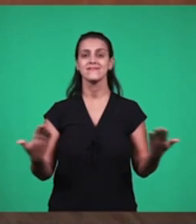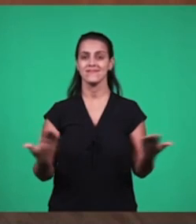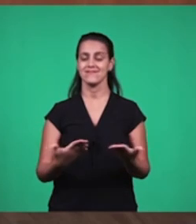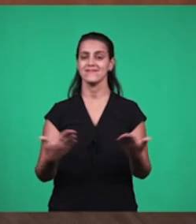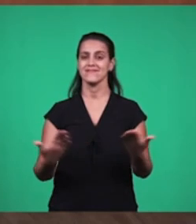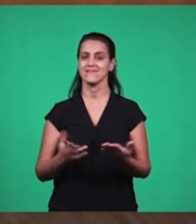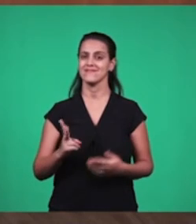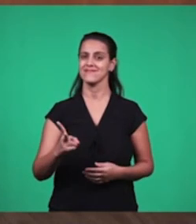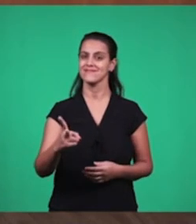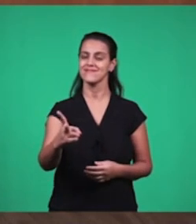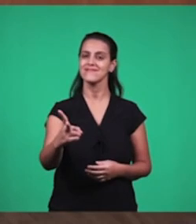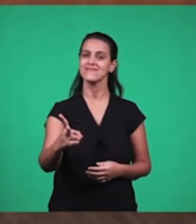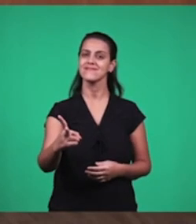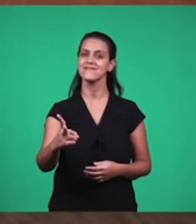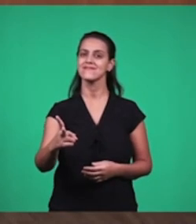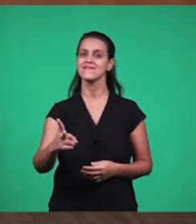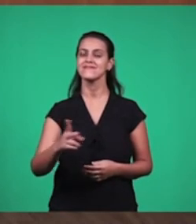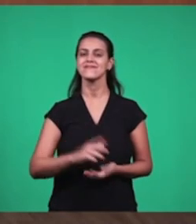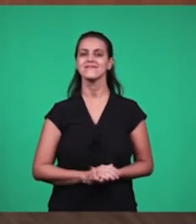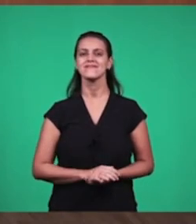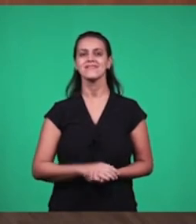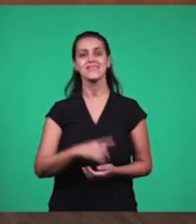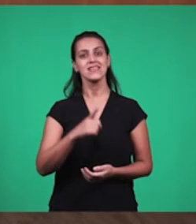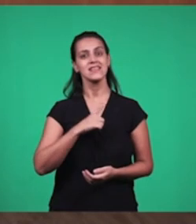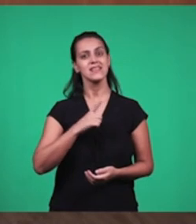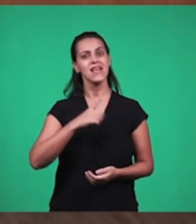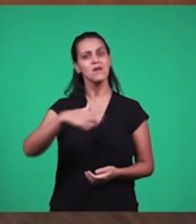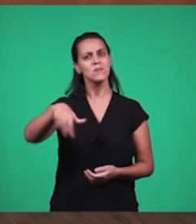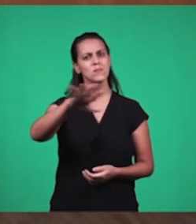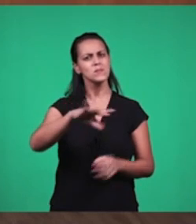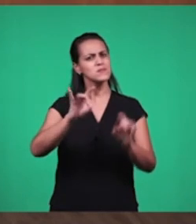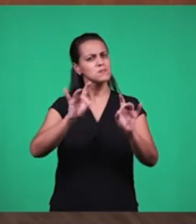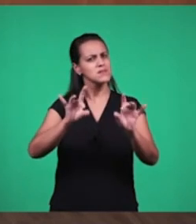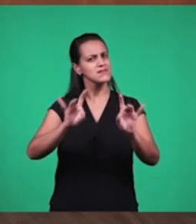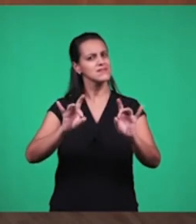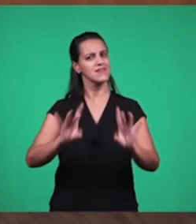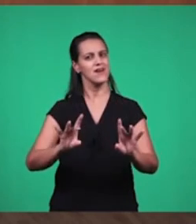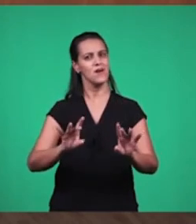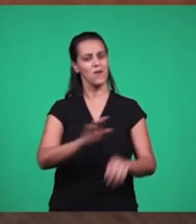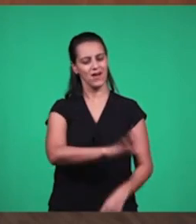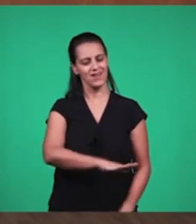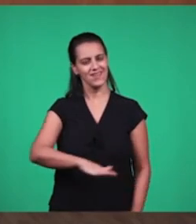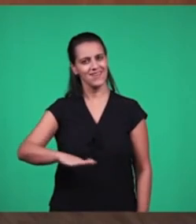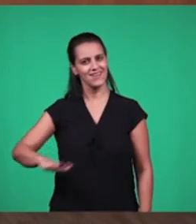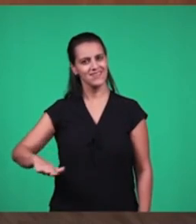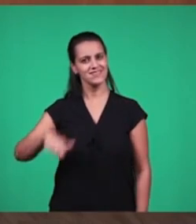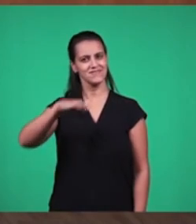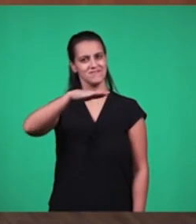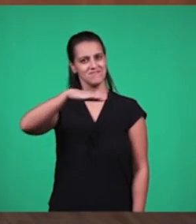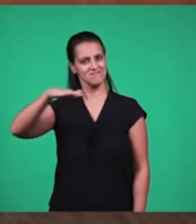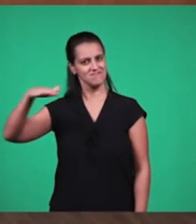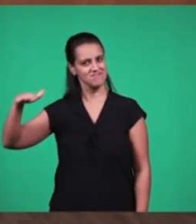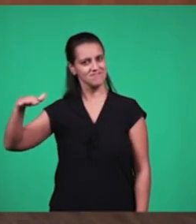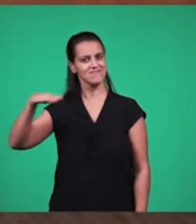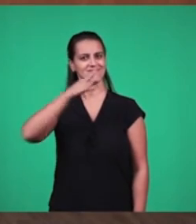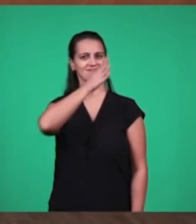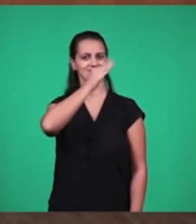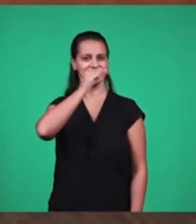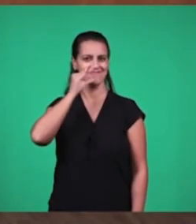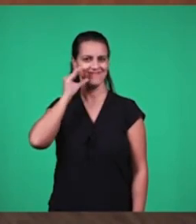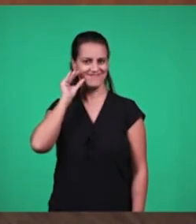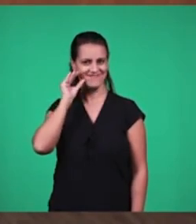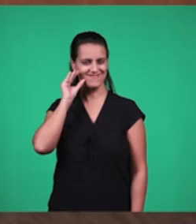Para el cuadro a seguir, tenemos un público que tiene un valor muy especial para nosotros, los niños, los intermedios